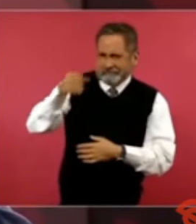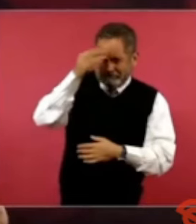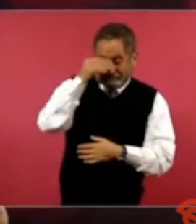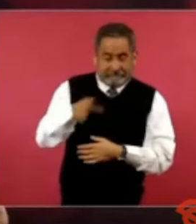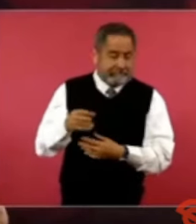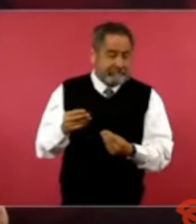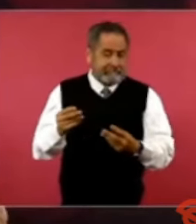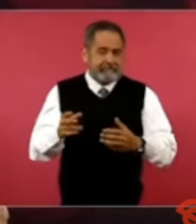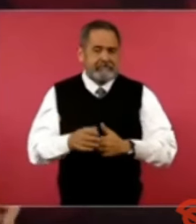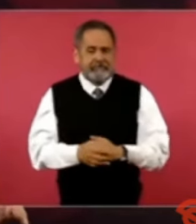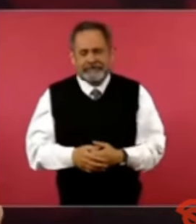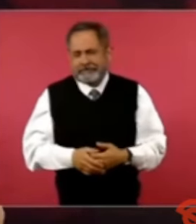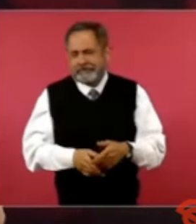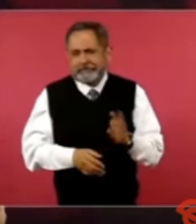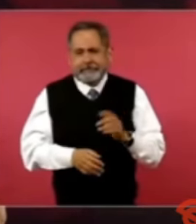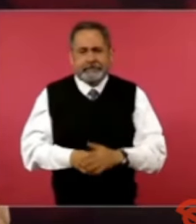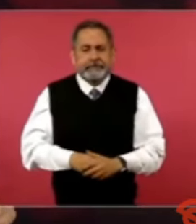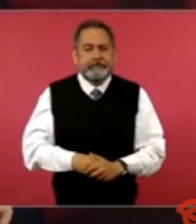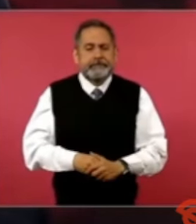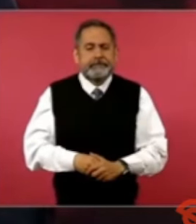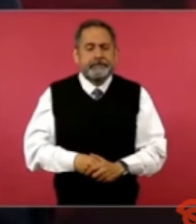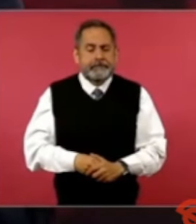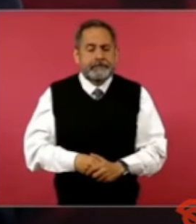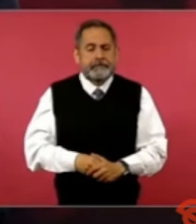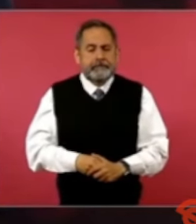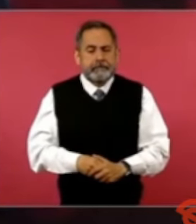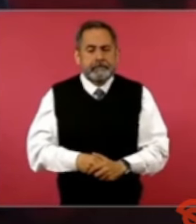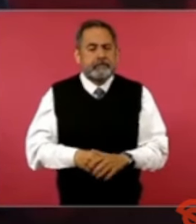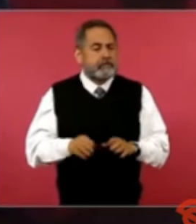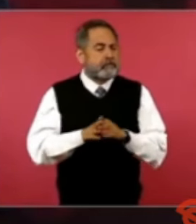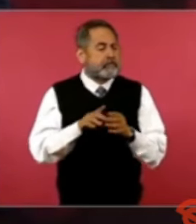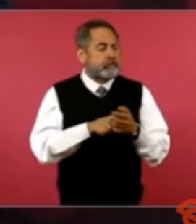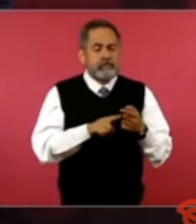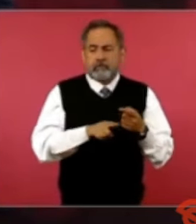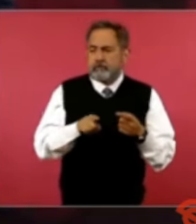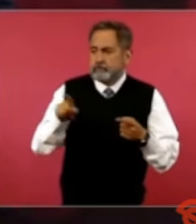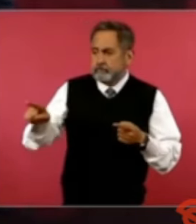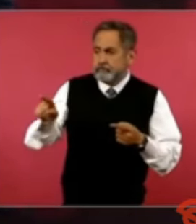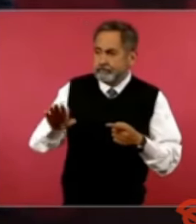o campañas este de linchamiento